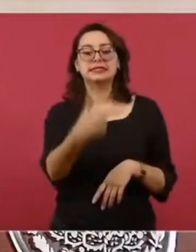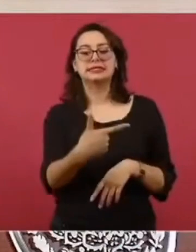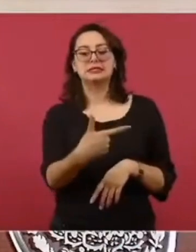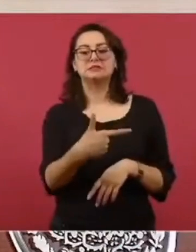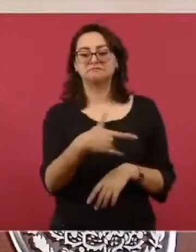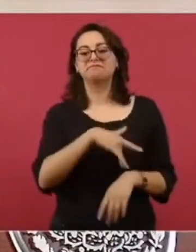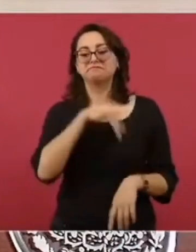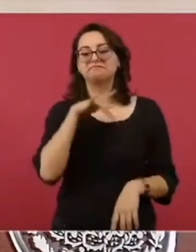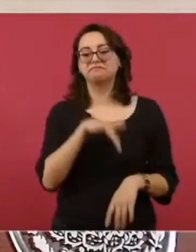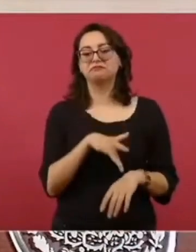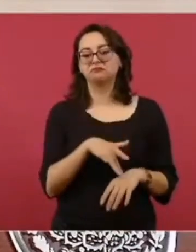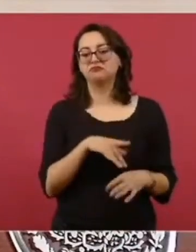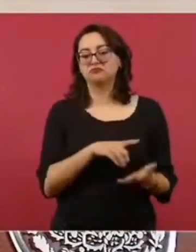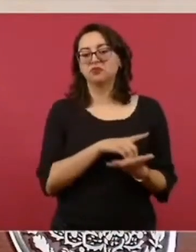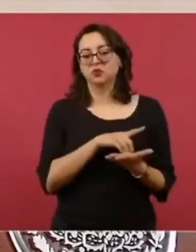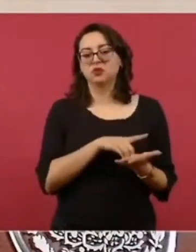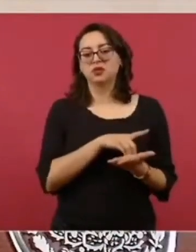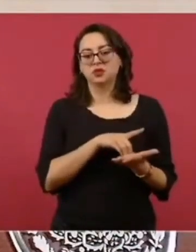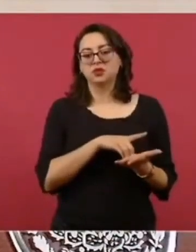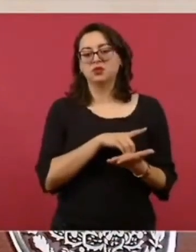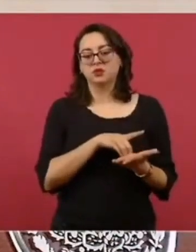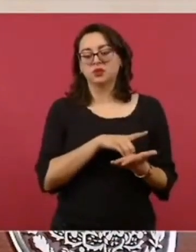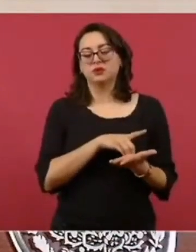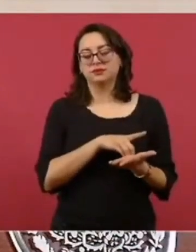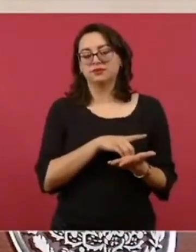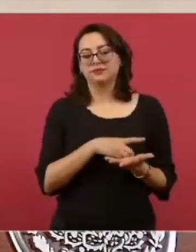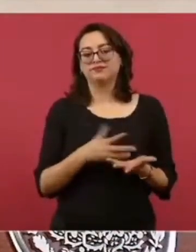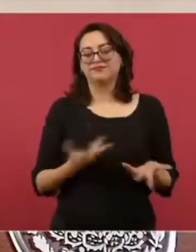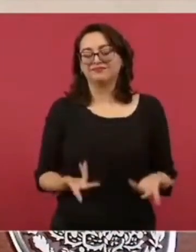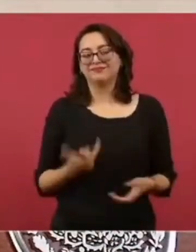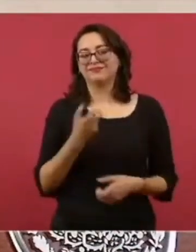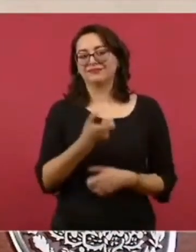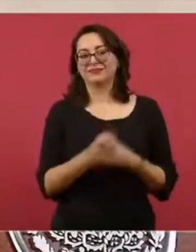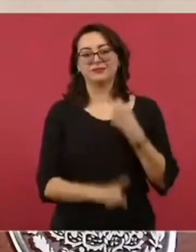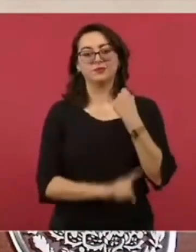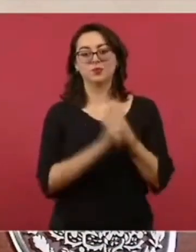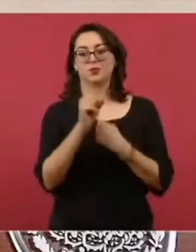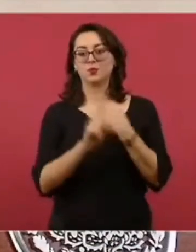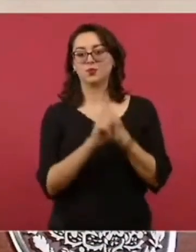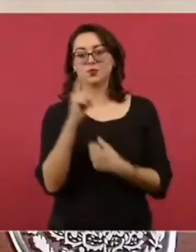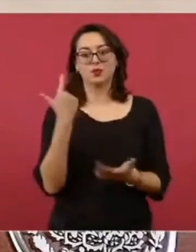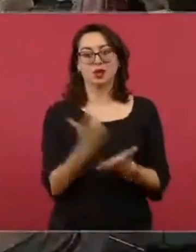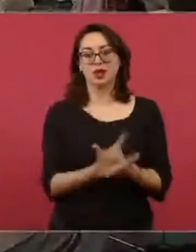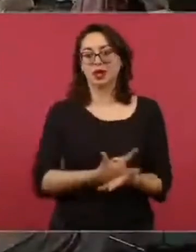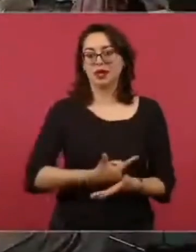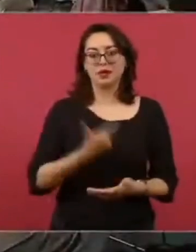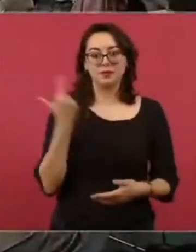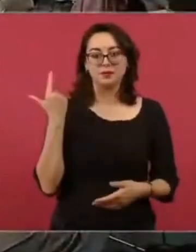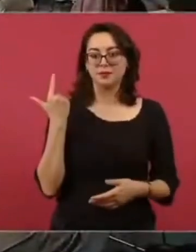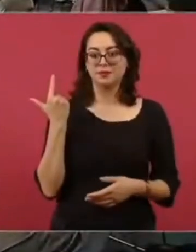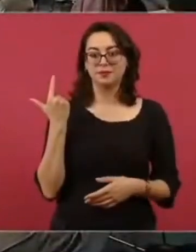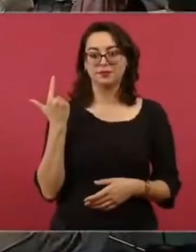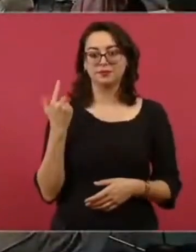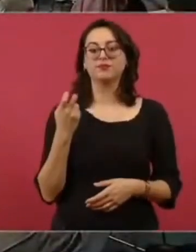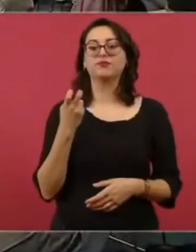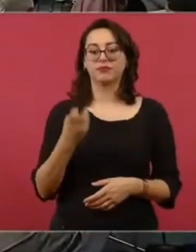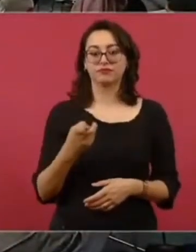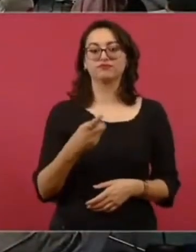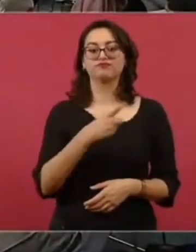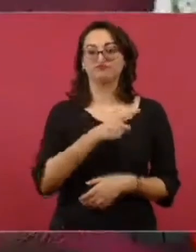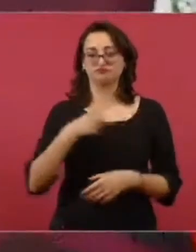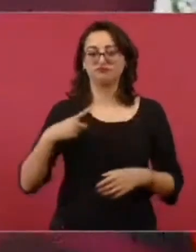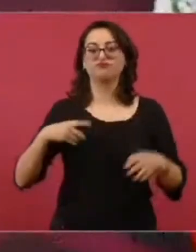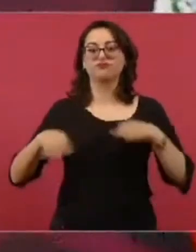están consumiendo. Sí. Entonces, eso, no. Y ya estamos trabajando